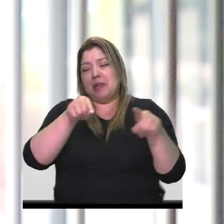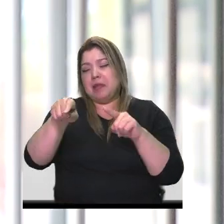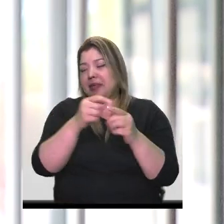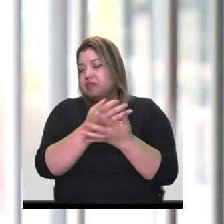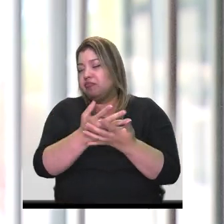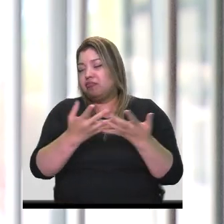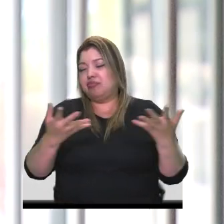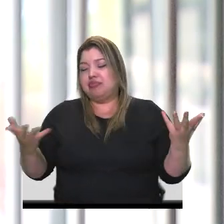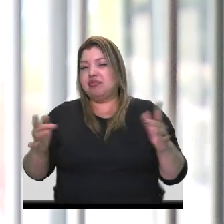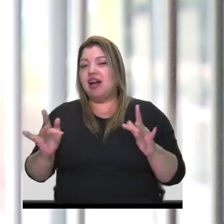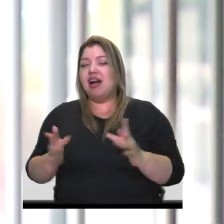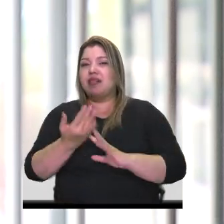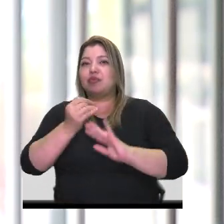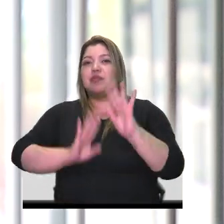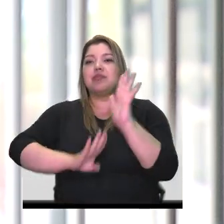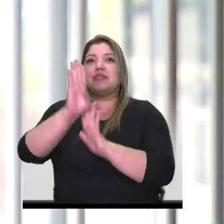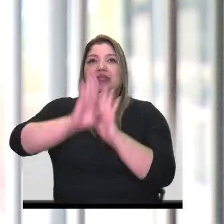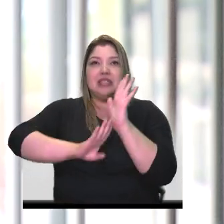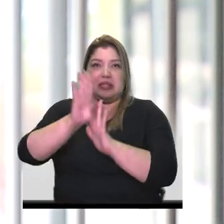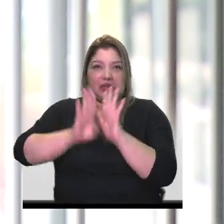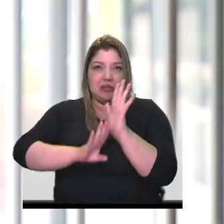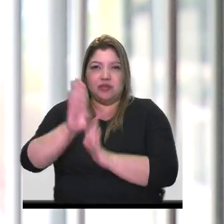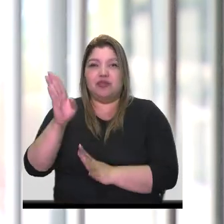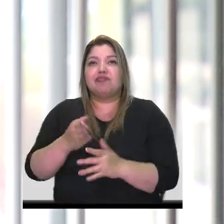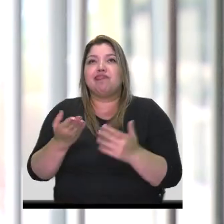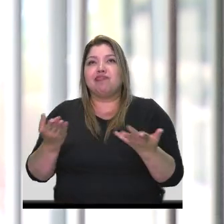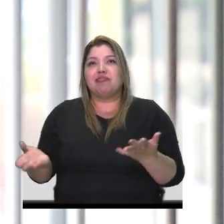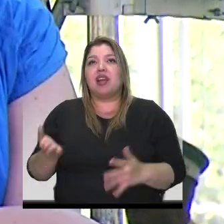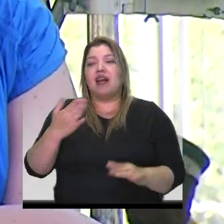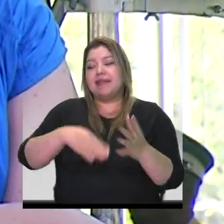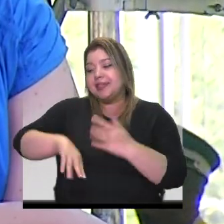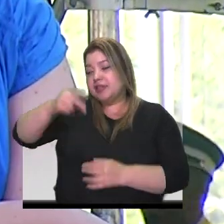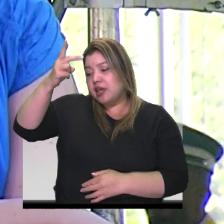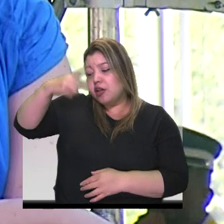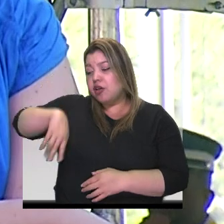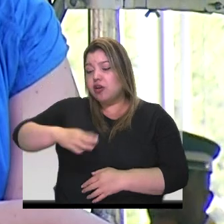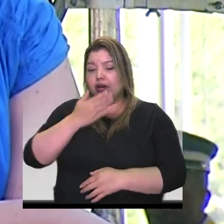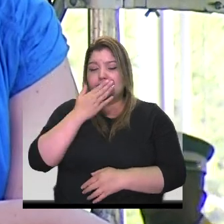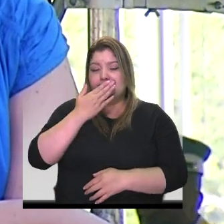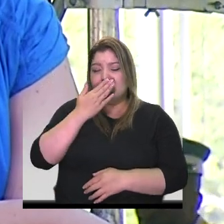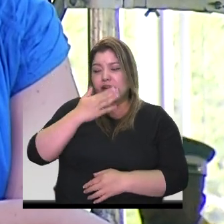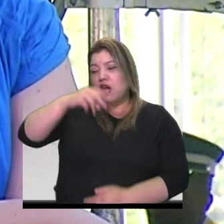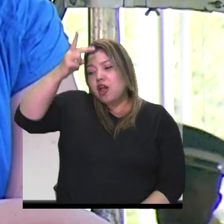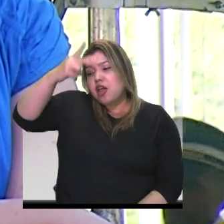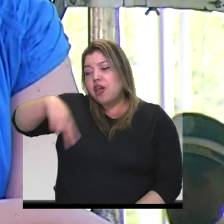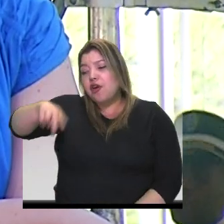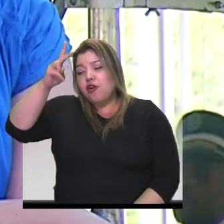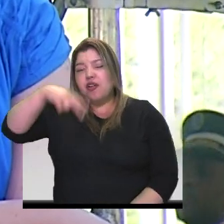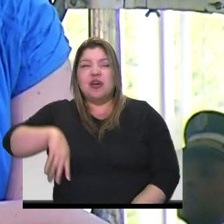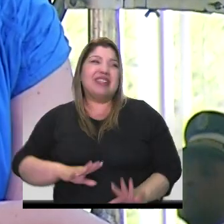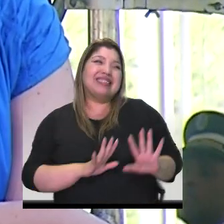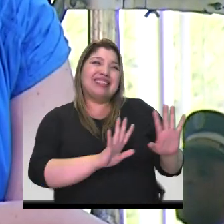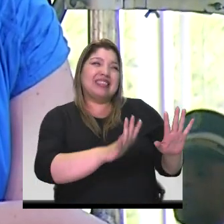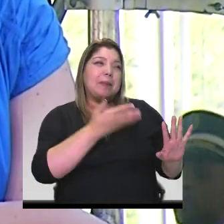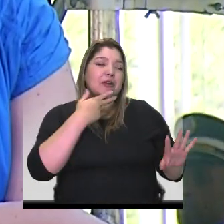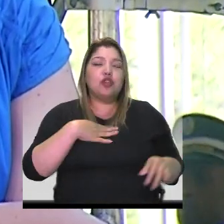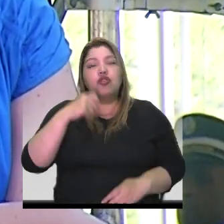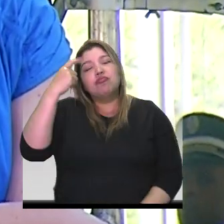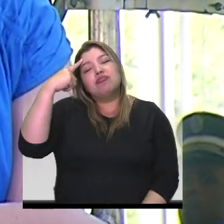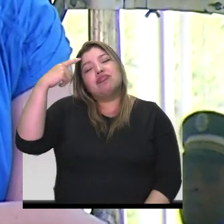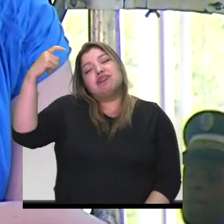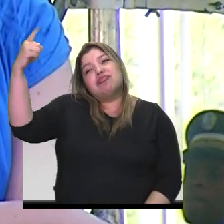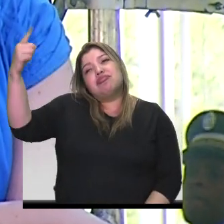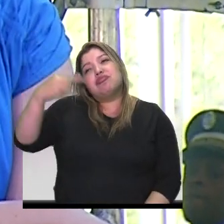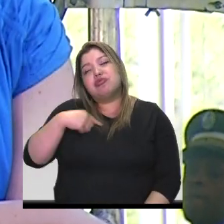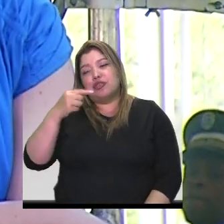del desarrollo y eso también ha llevado a que los hijos de los indígenas quieran decir no, es que mi sueño es vivir en la ciudad, mi sueño no es ser